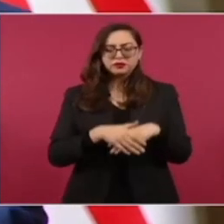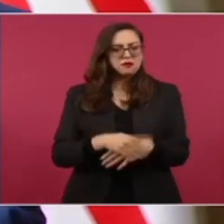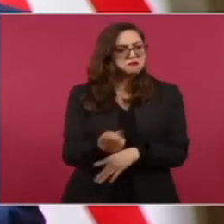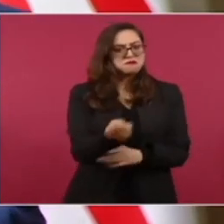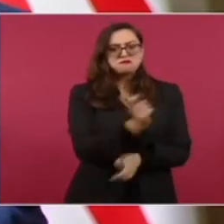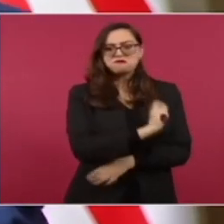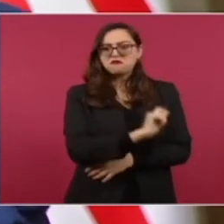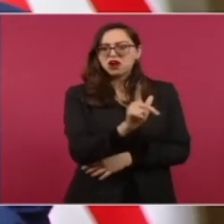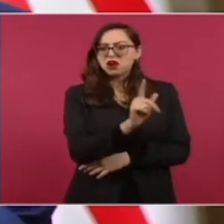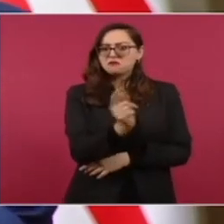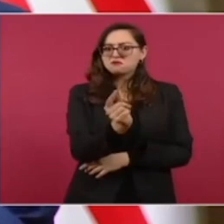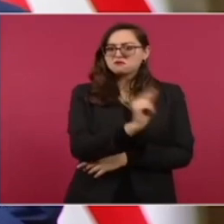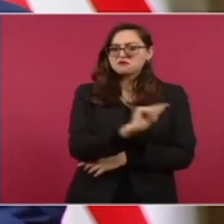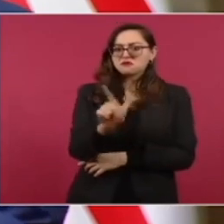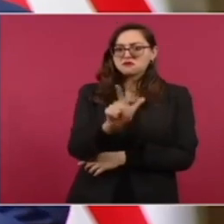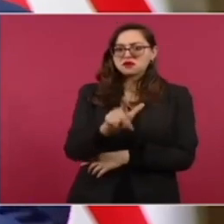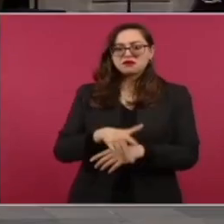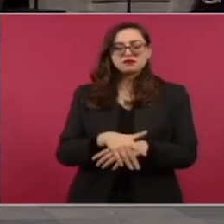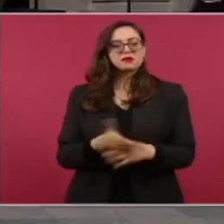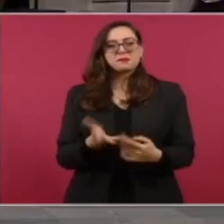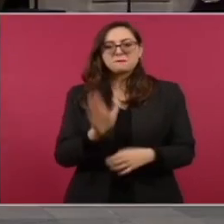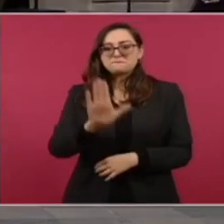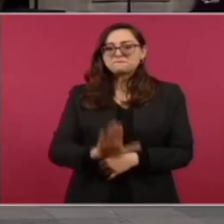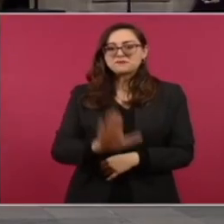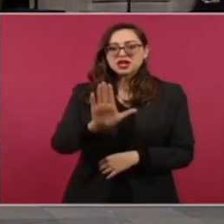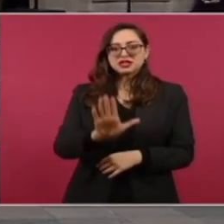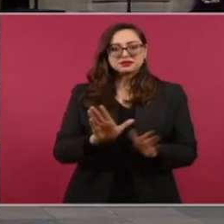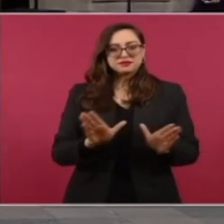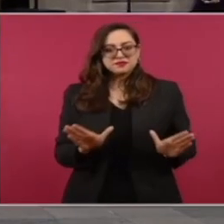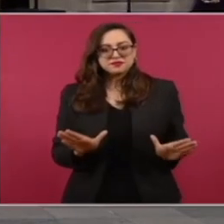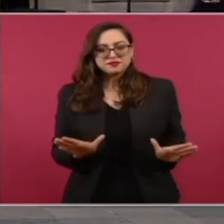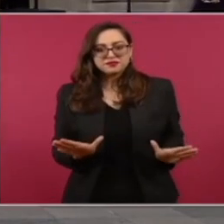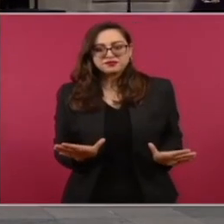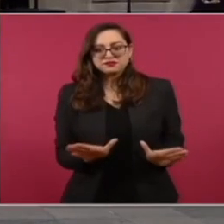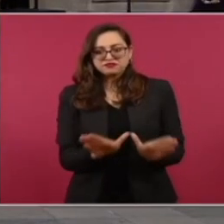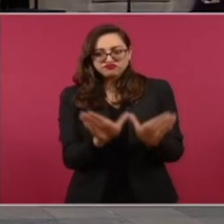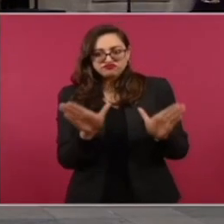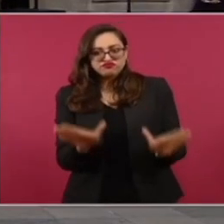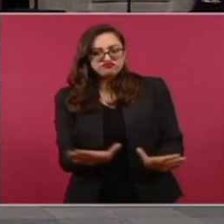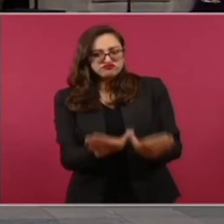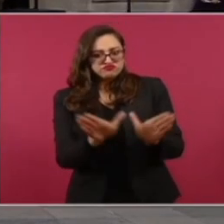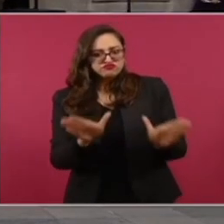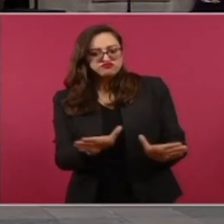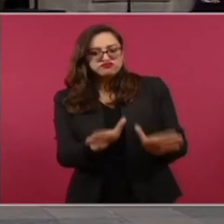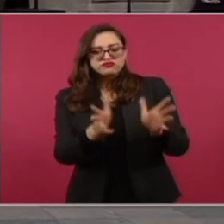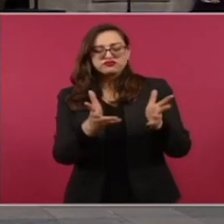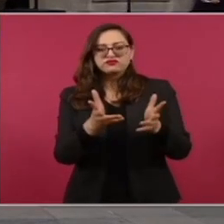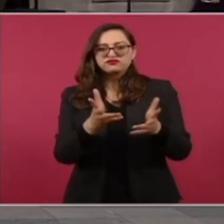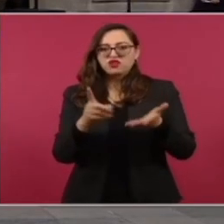y es como una apología de